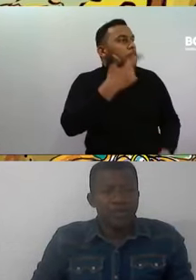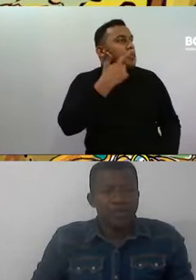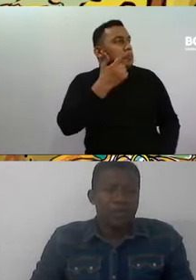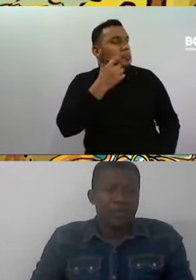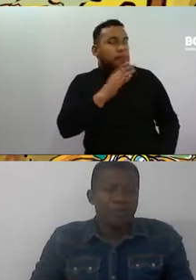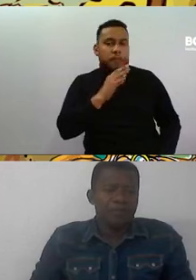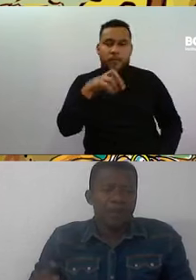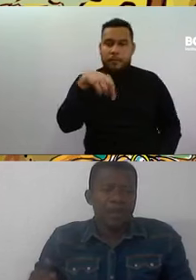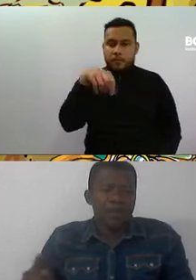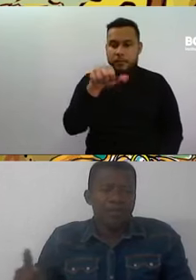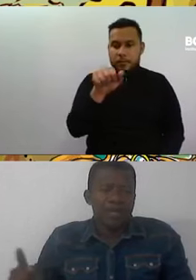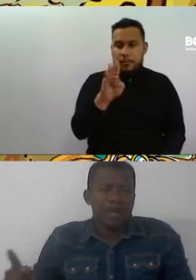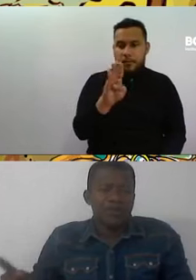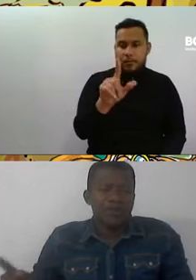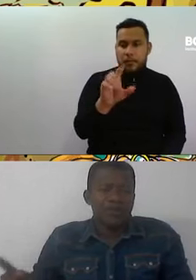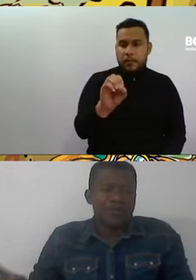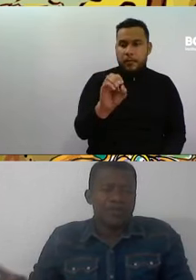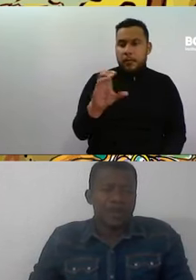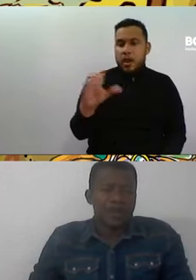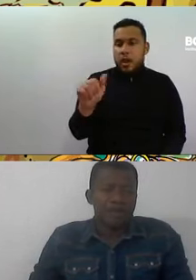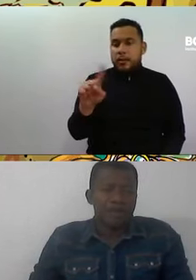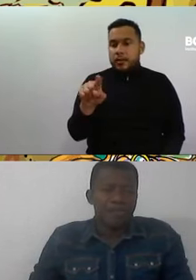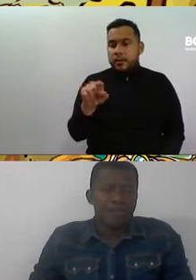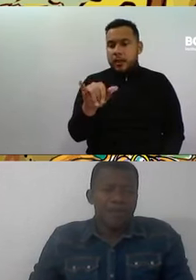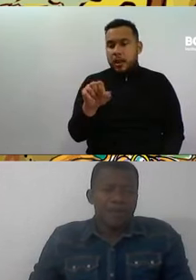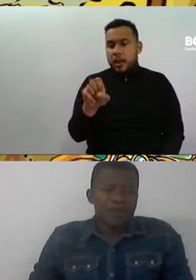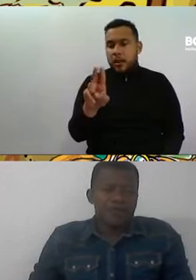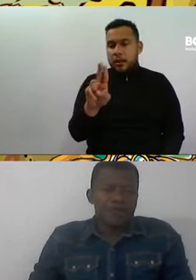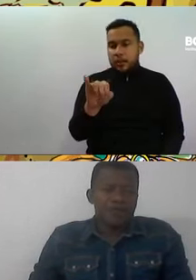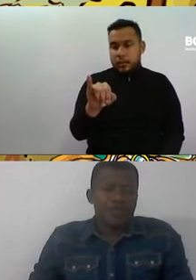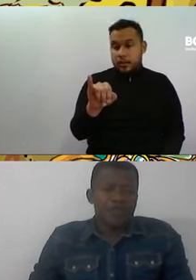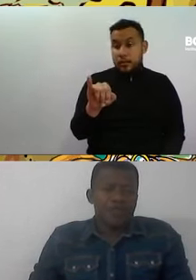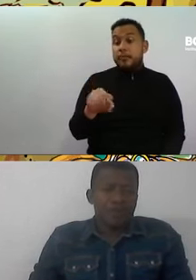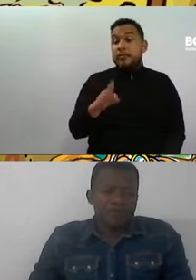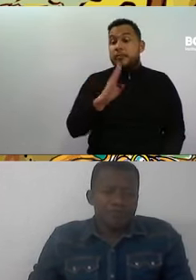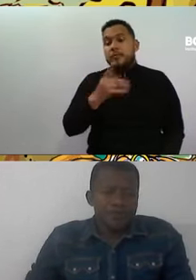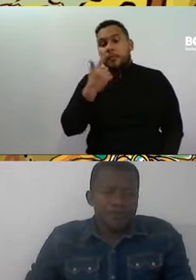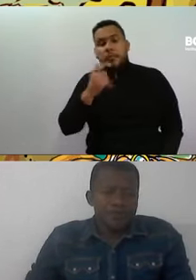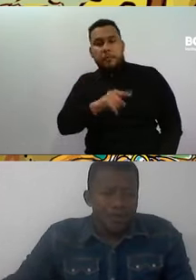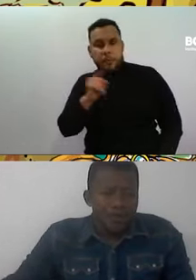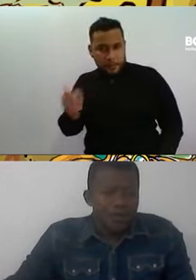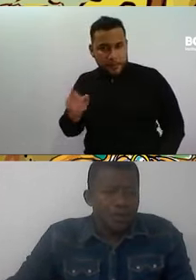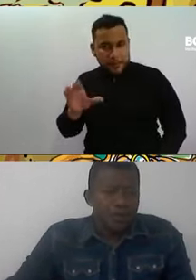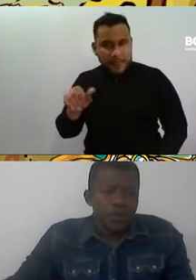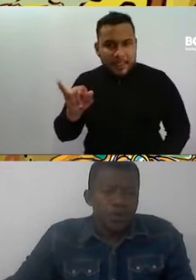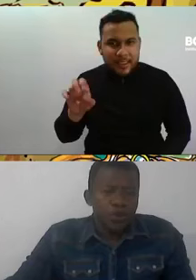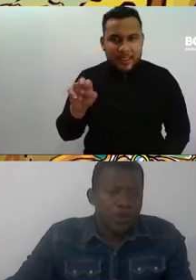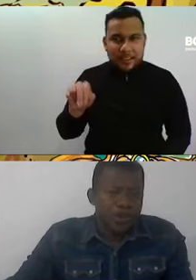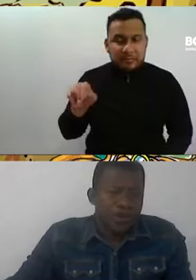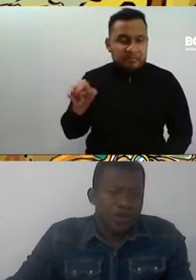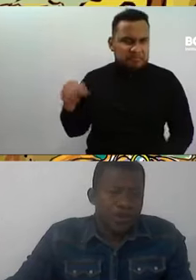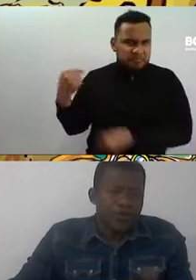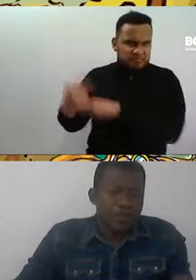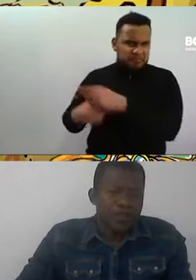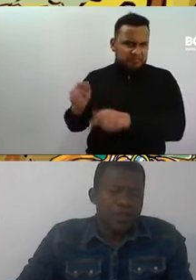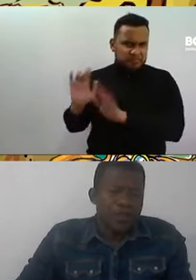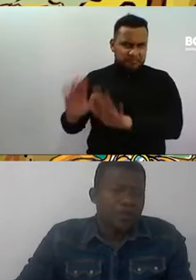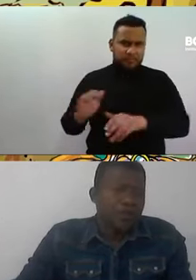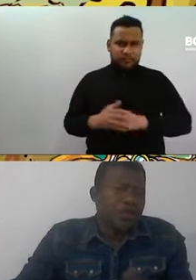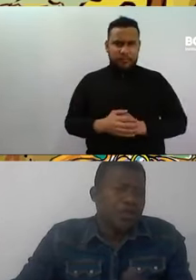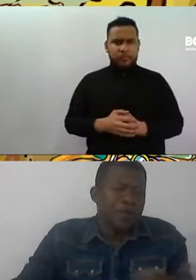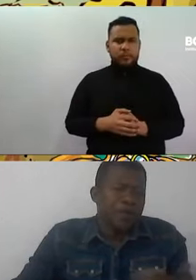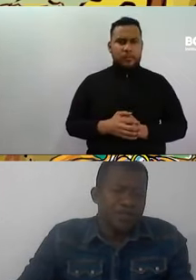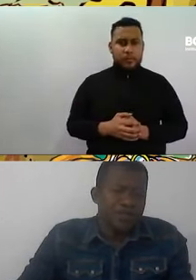de Pablo Casiani, que es el papá de Melanio Casiani. Entonces, yo todo lo